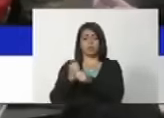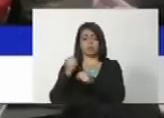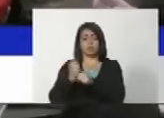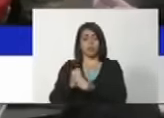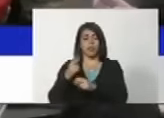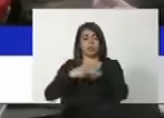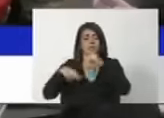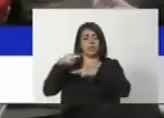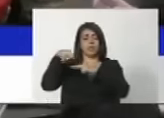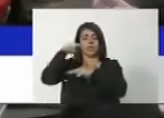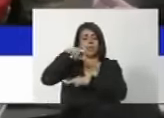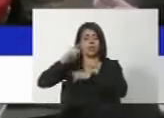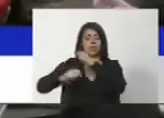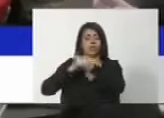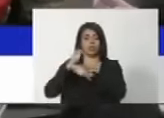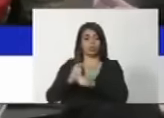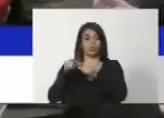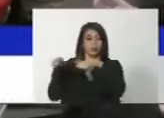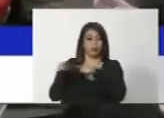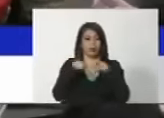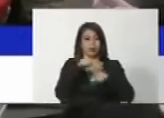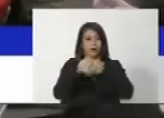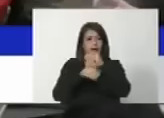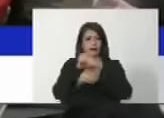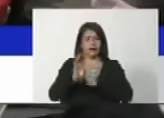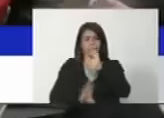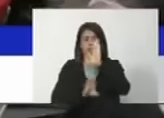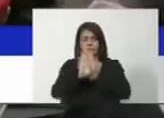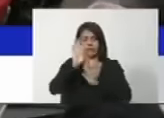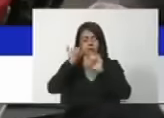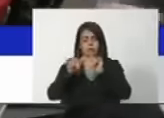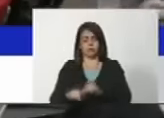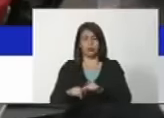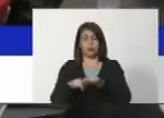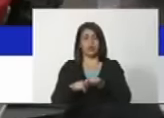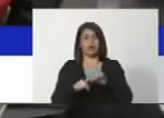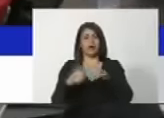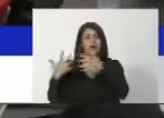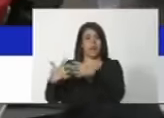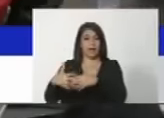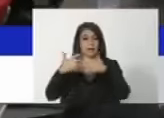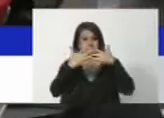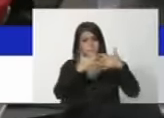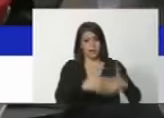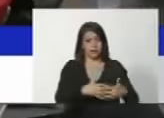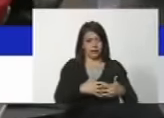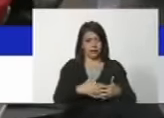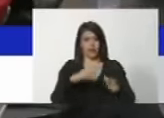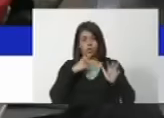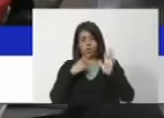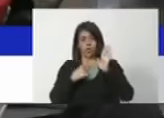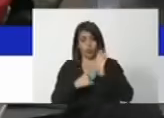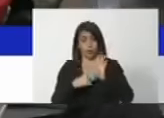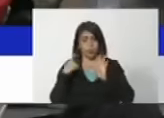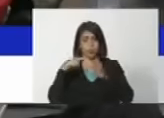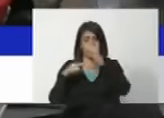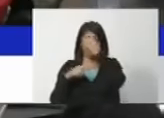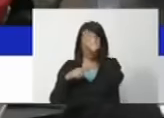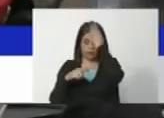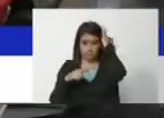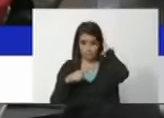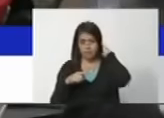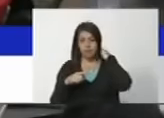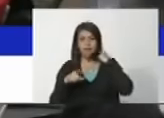de los niveles de asociación respectivos que hay que desarrollar con estas empresas mixtas. Cumple lo que tiene que ver con la